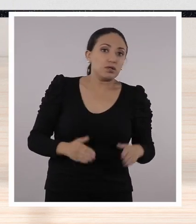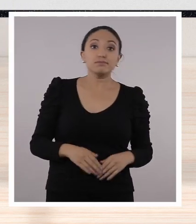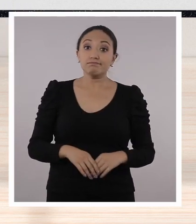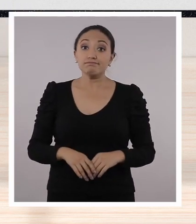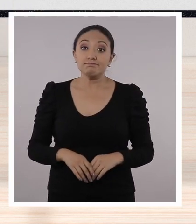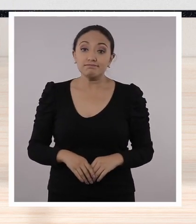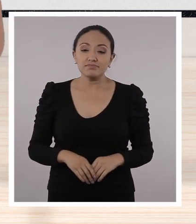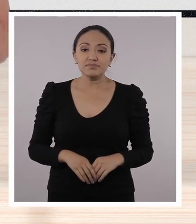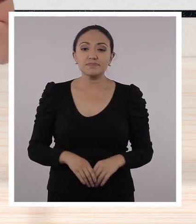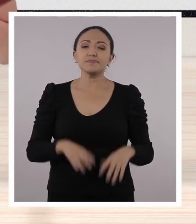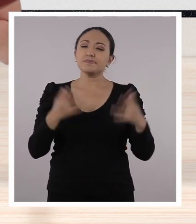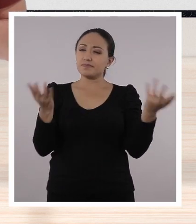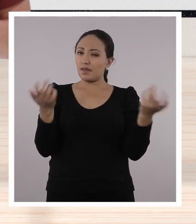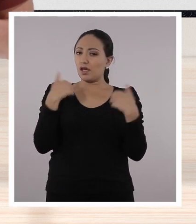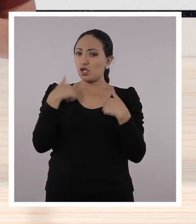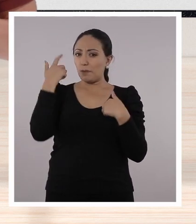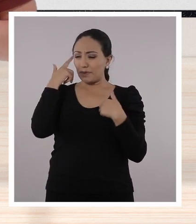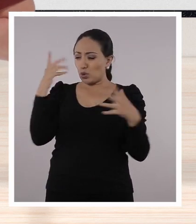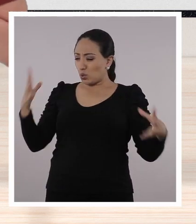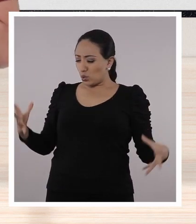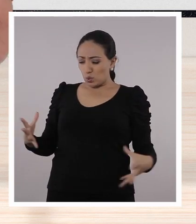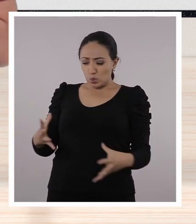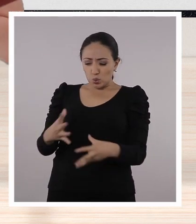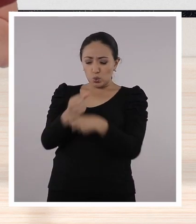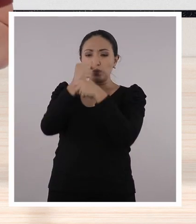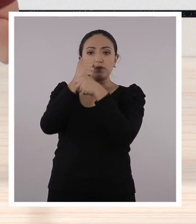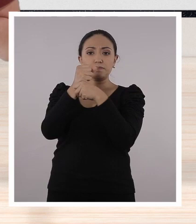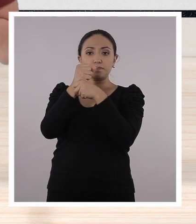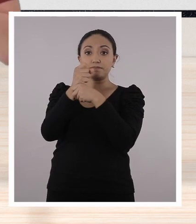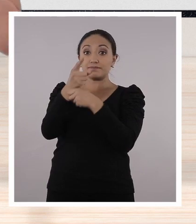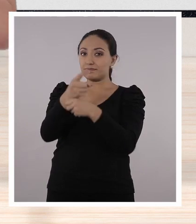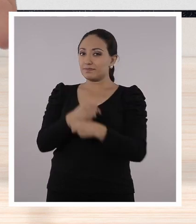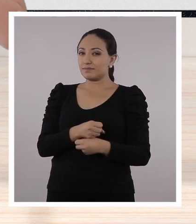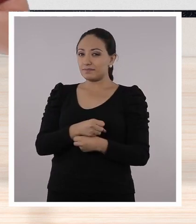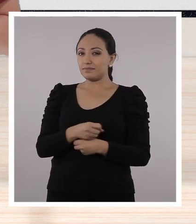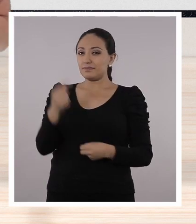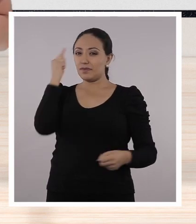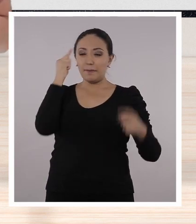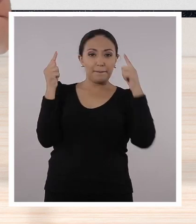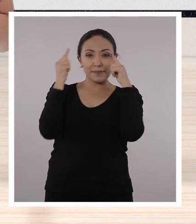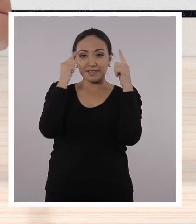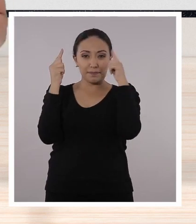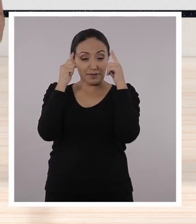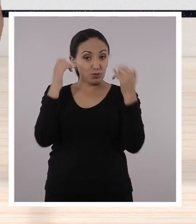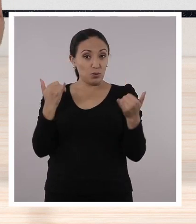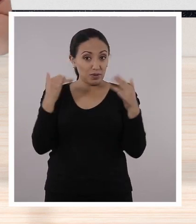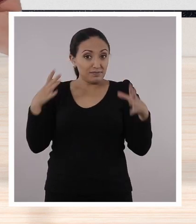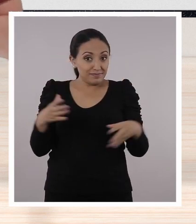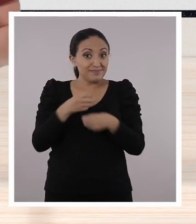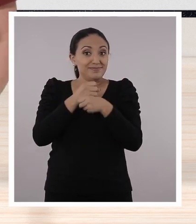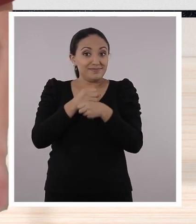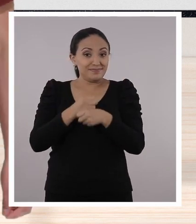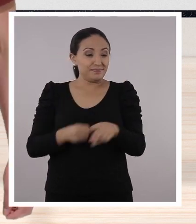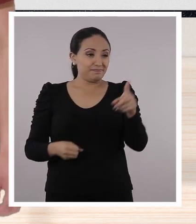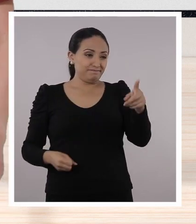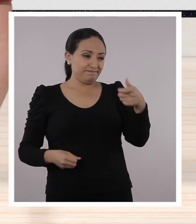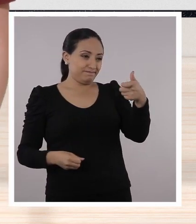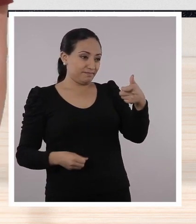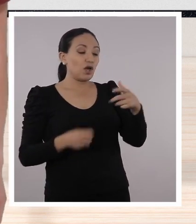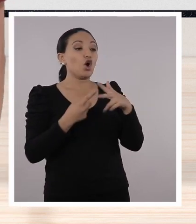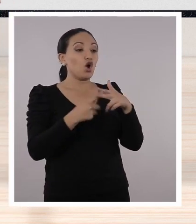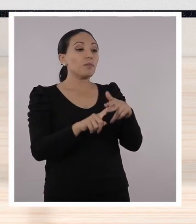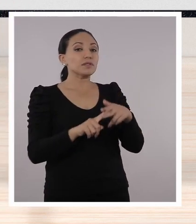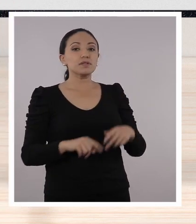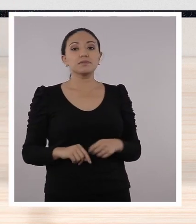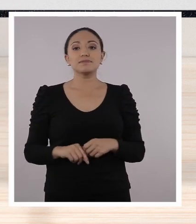con el deporte. Chicos y chicas, yo creo que con todo esto que hemos hablado de la historia, ¿qué les parece si hacemos nuestra rutina de pensamiento?